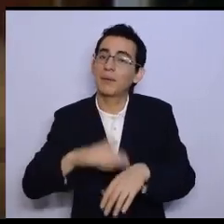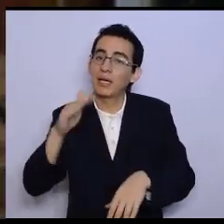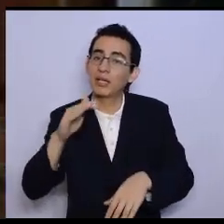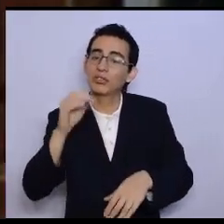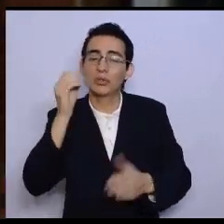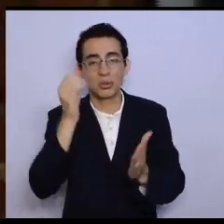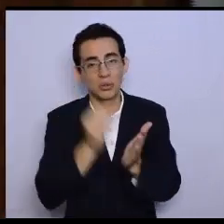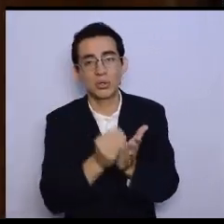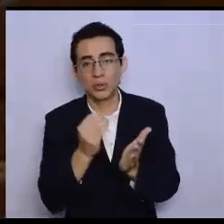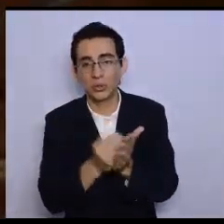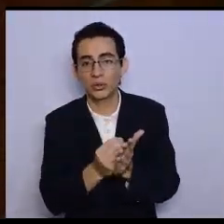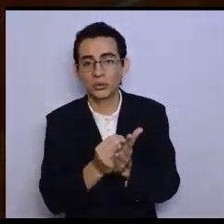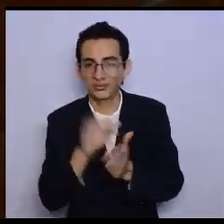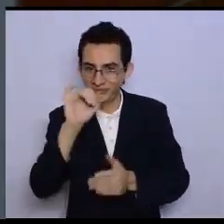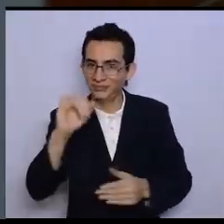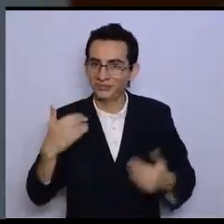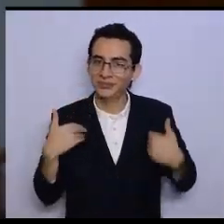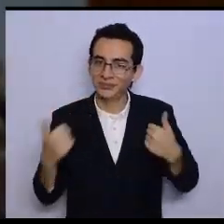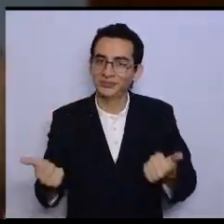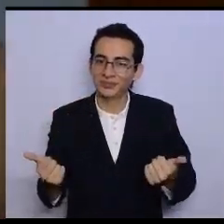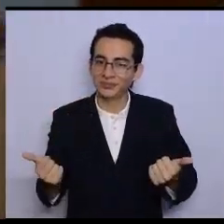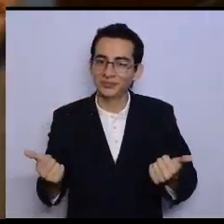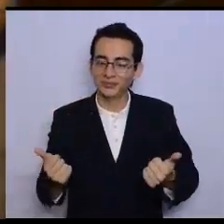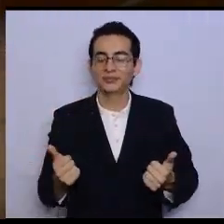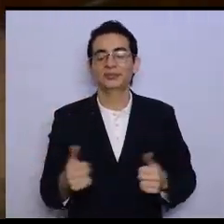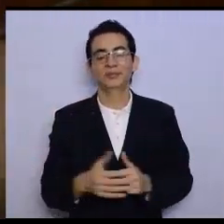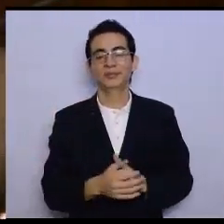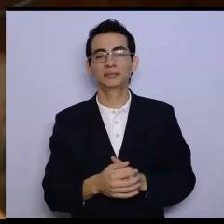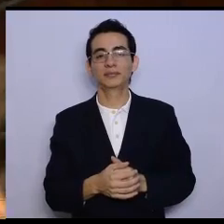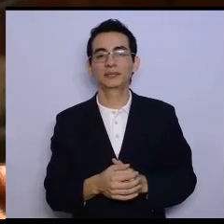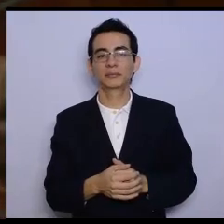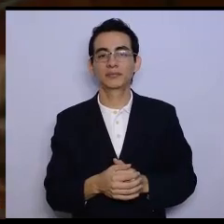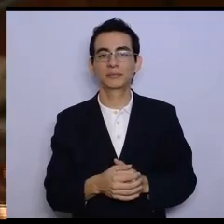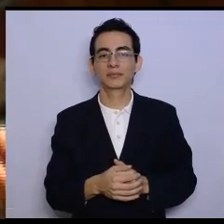¿Están captando? Ahora,